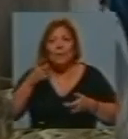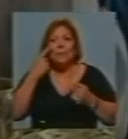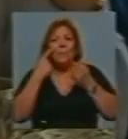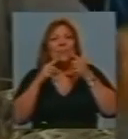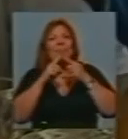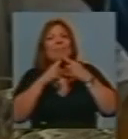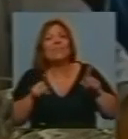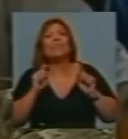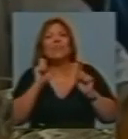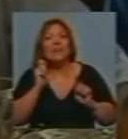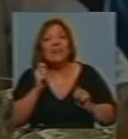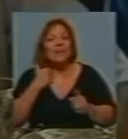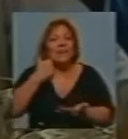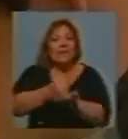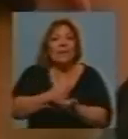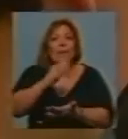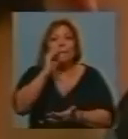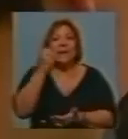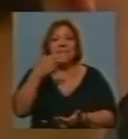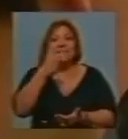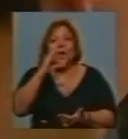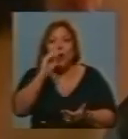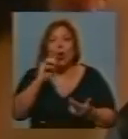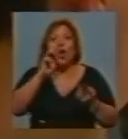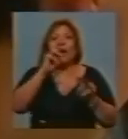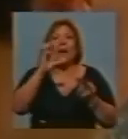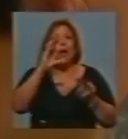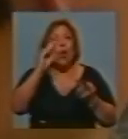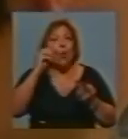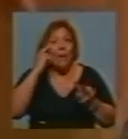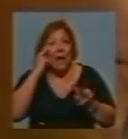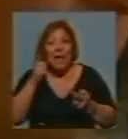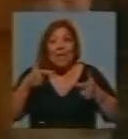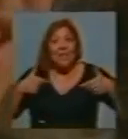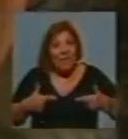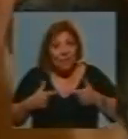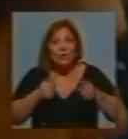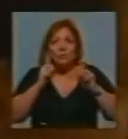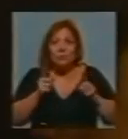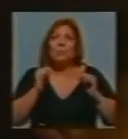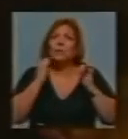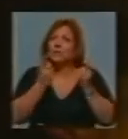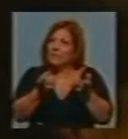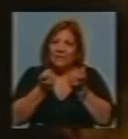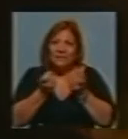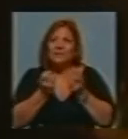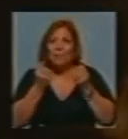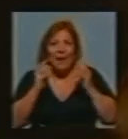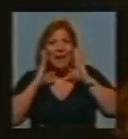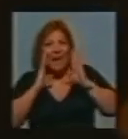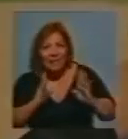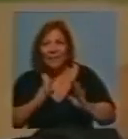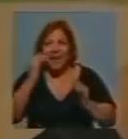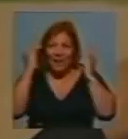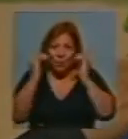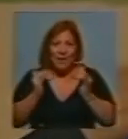diferente lo ofreció la presencia de Antonio Pacheco y Álvaro Recoba, quienes, desde el fútbol, valoraron la necesidad de atender la